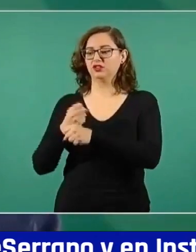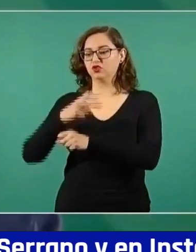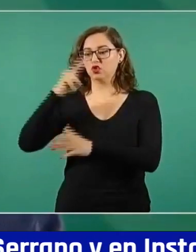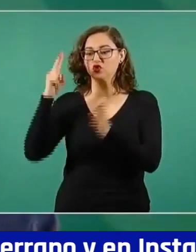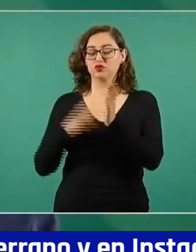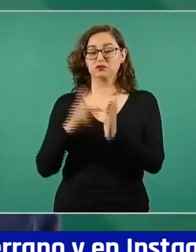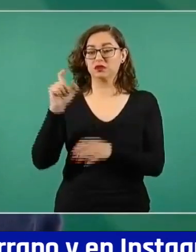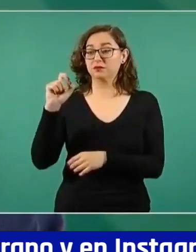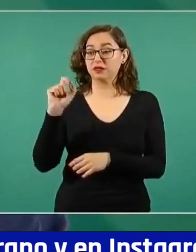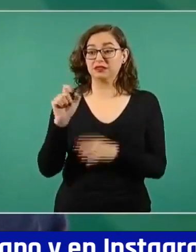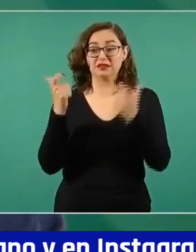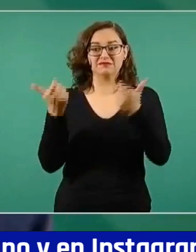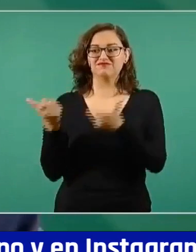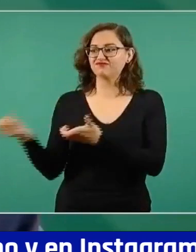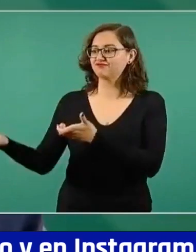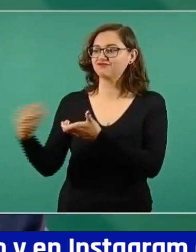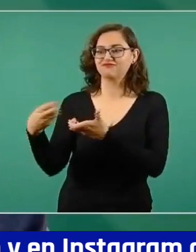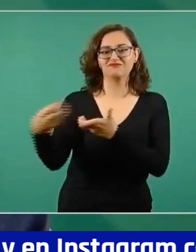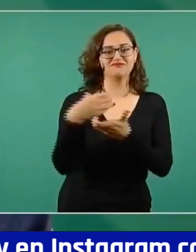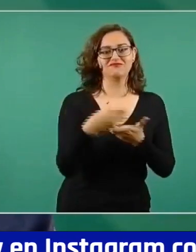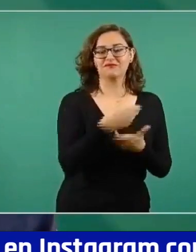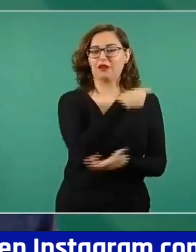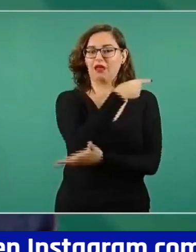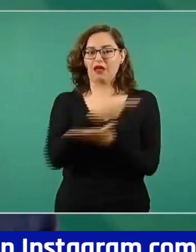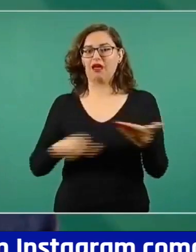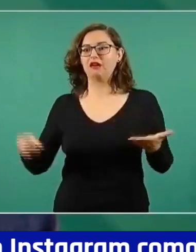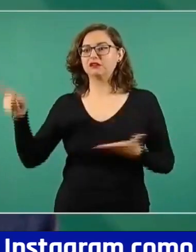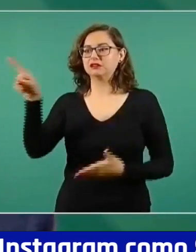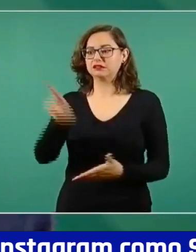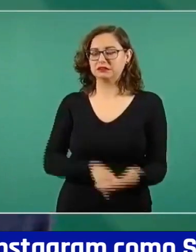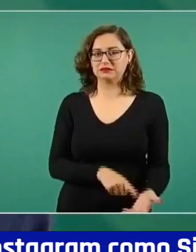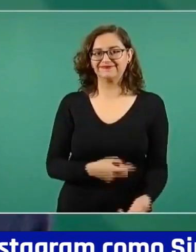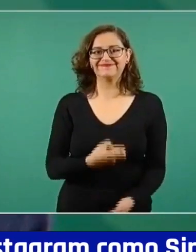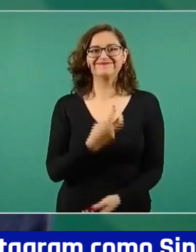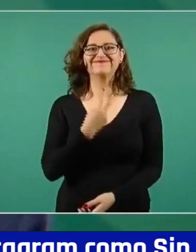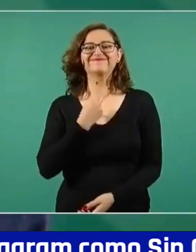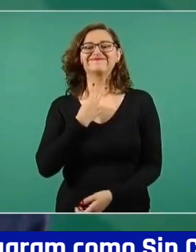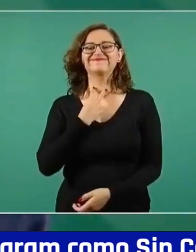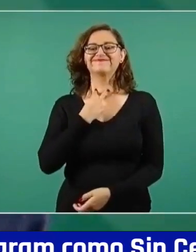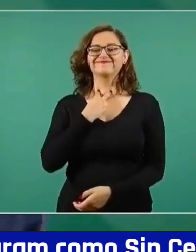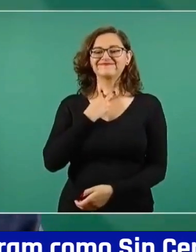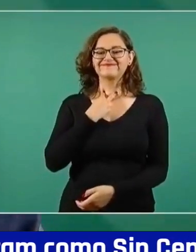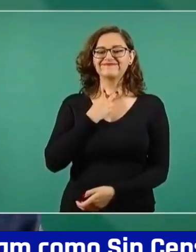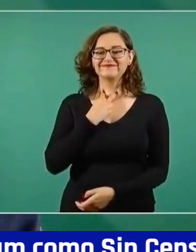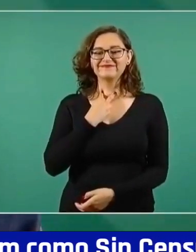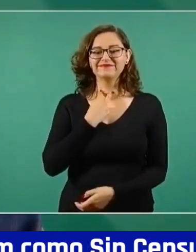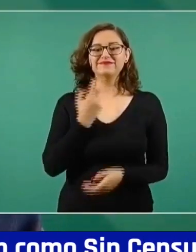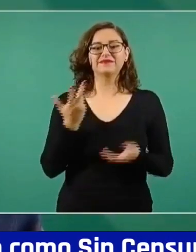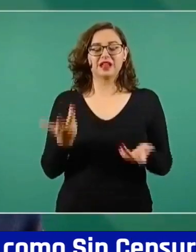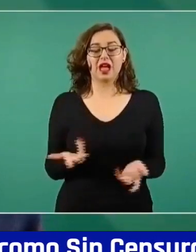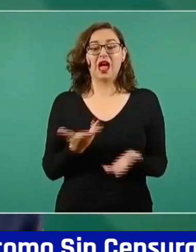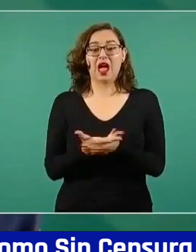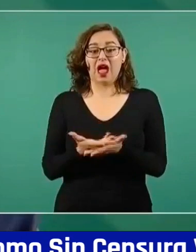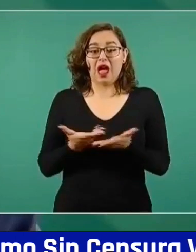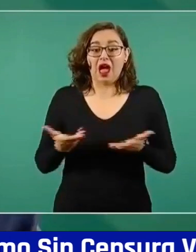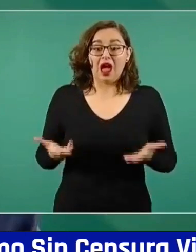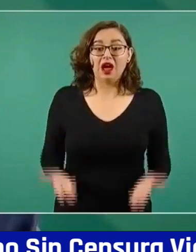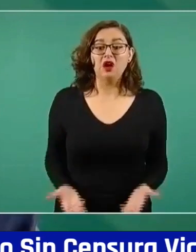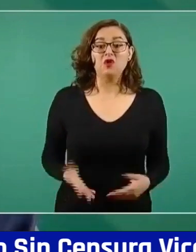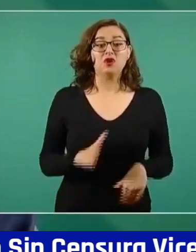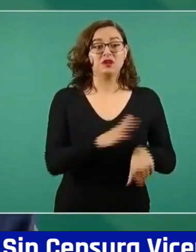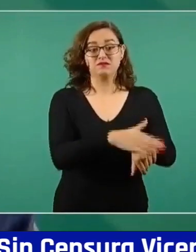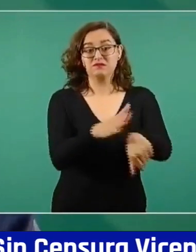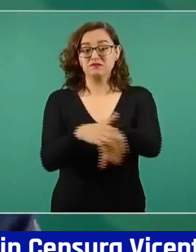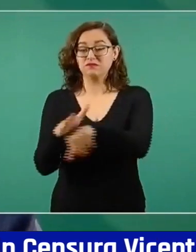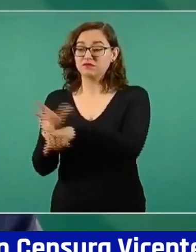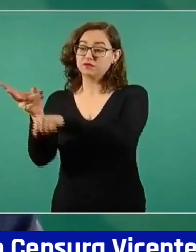colecta nacional. Sin duda, esto ha afectado nuestras finanzas. Por eso, no con el ánimo de invitarlos, el ánimo de invitarlos a que